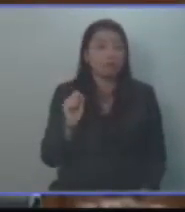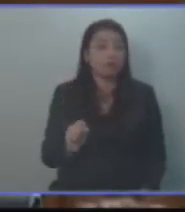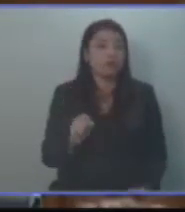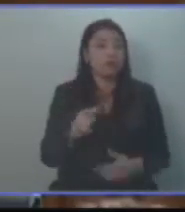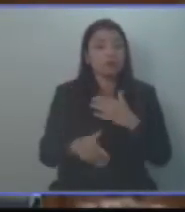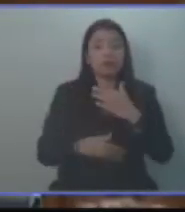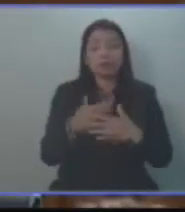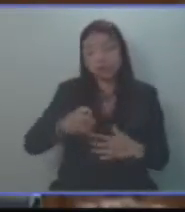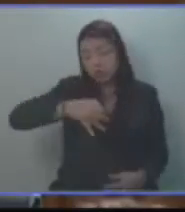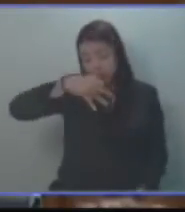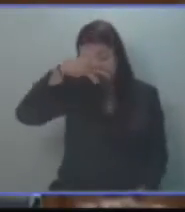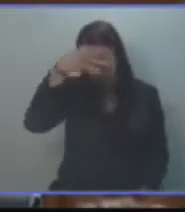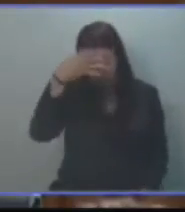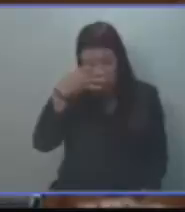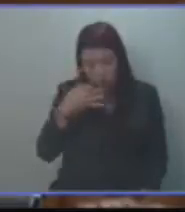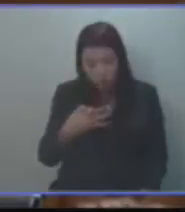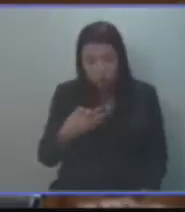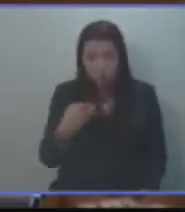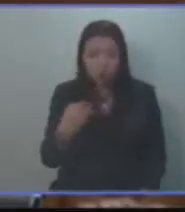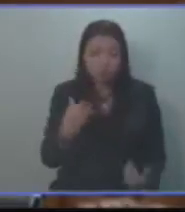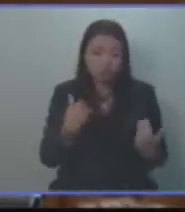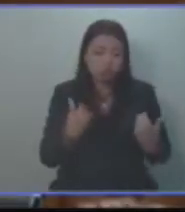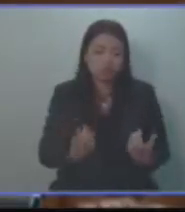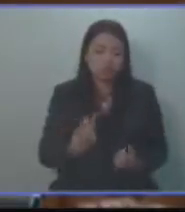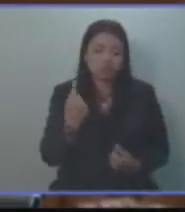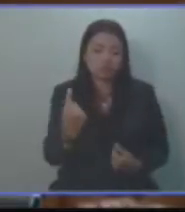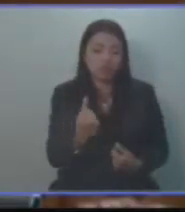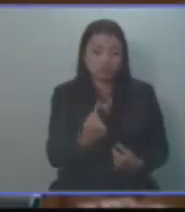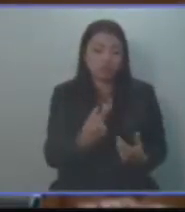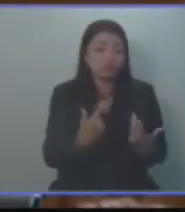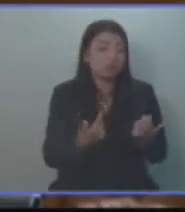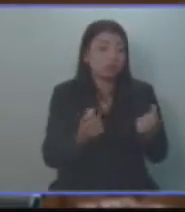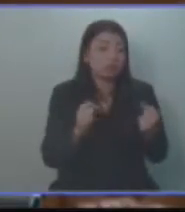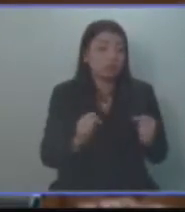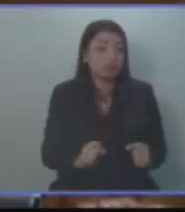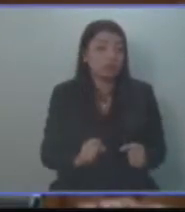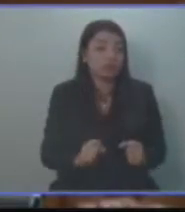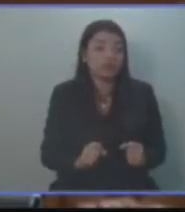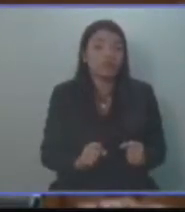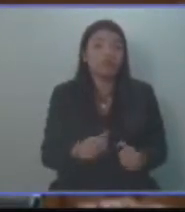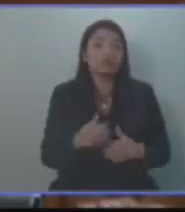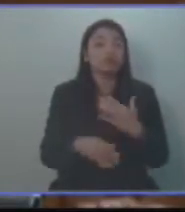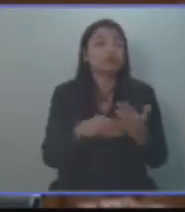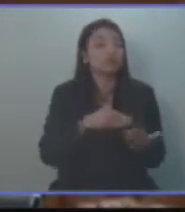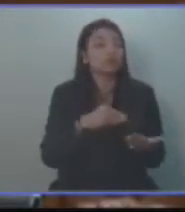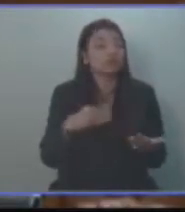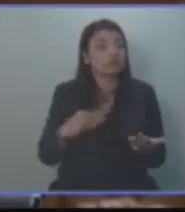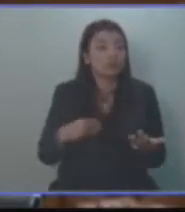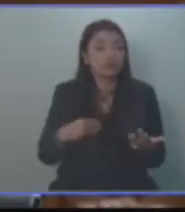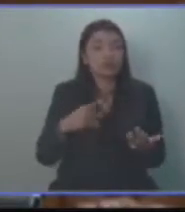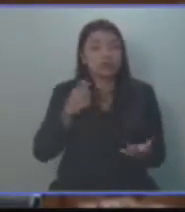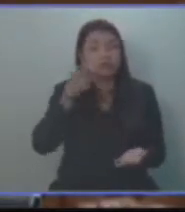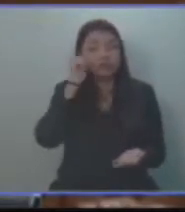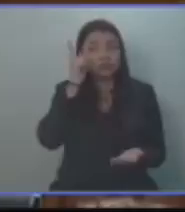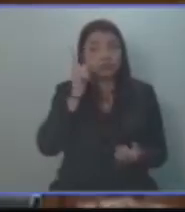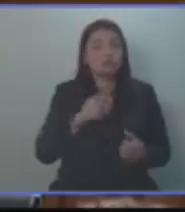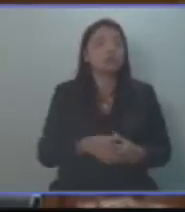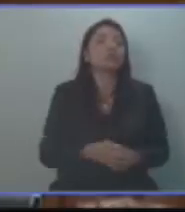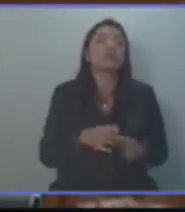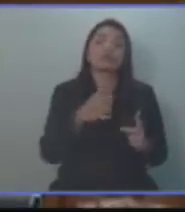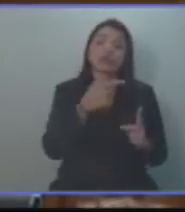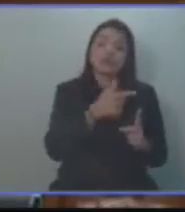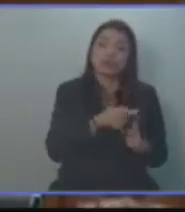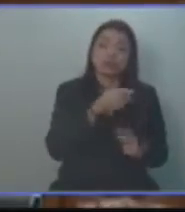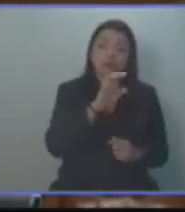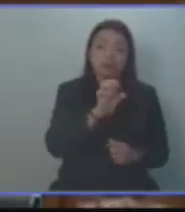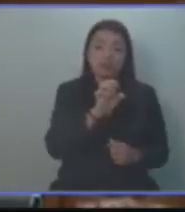trato digno y humano por parte del cuerpo de los mismos residentes como de los médicos agregados y docentes.